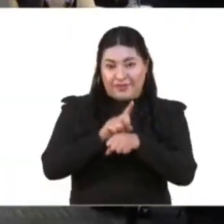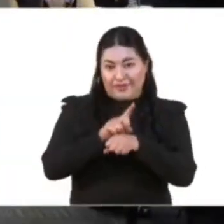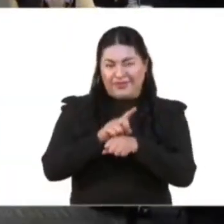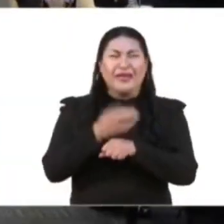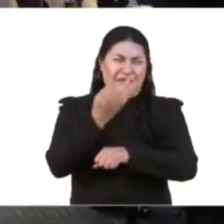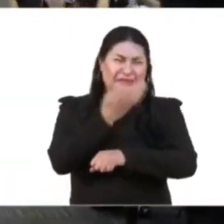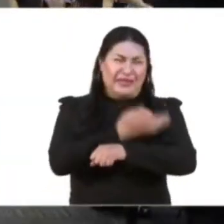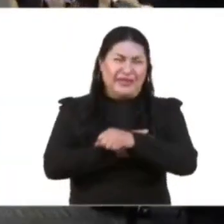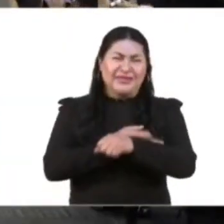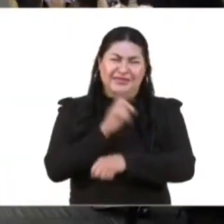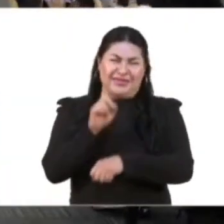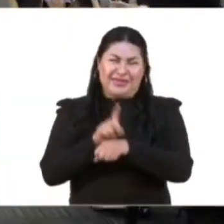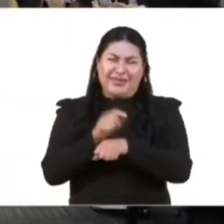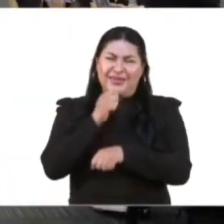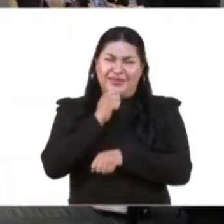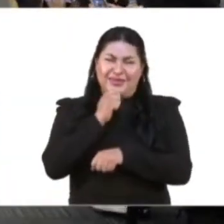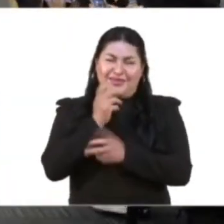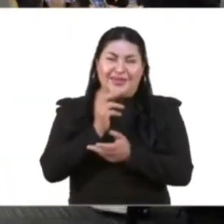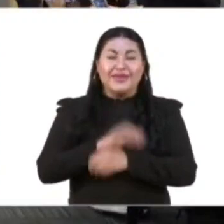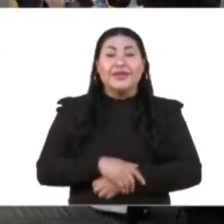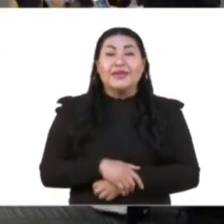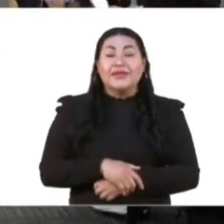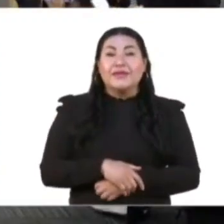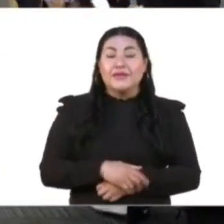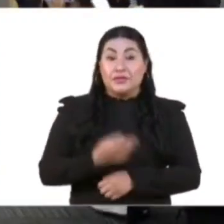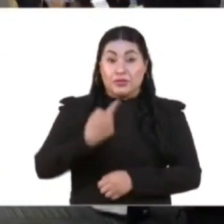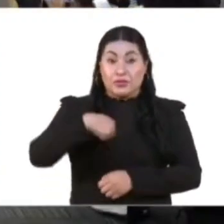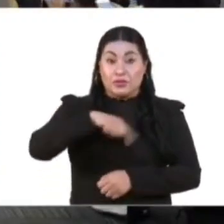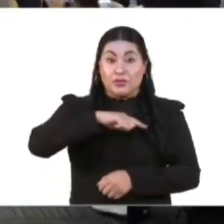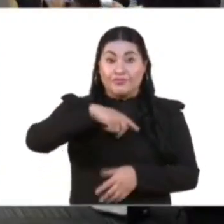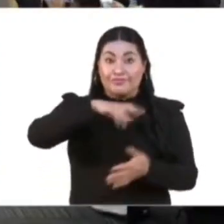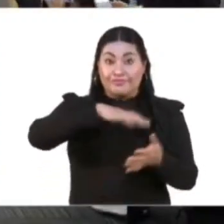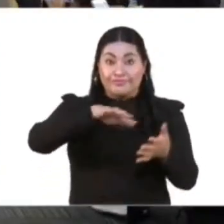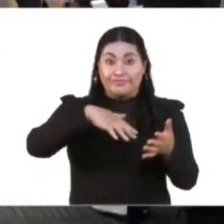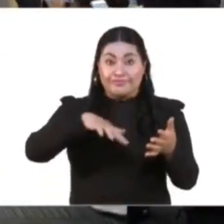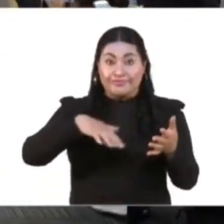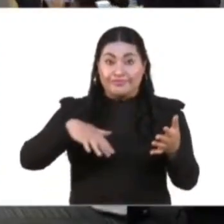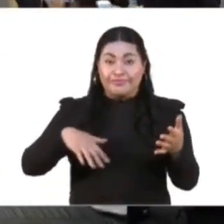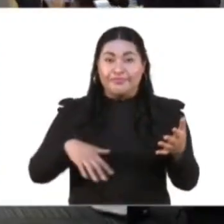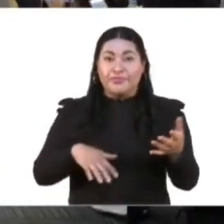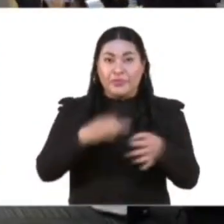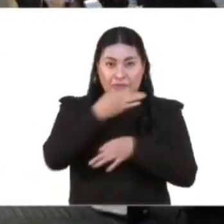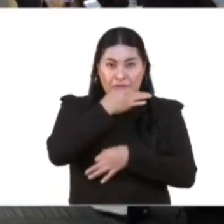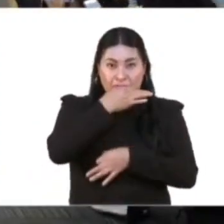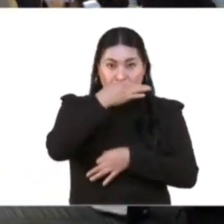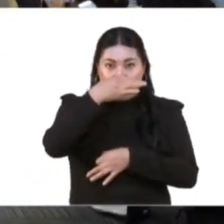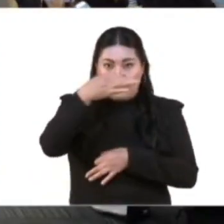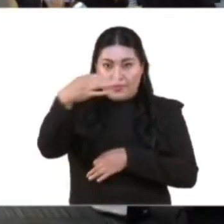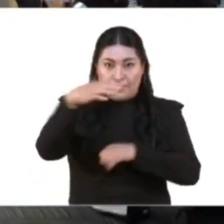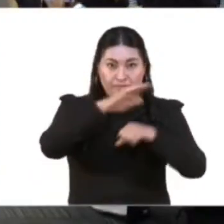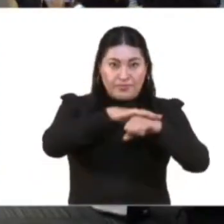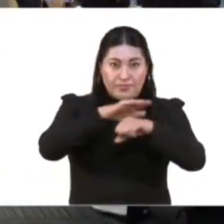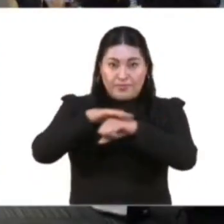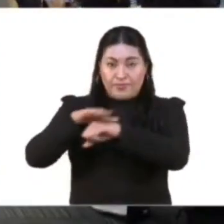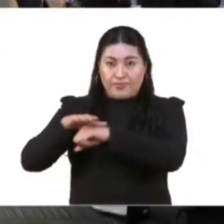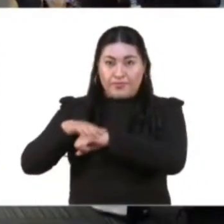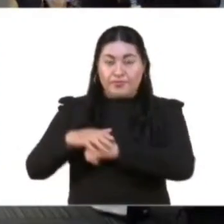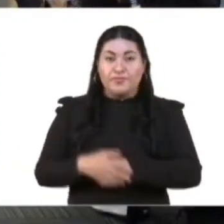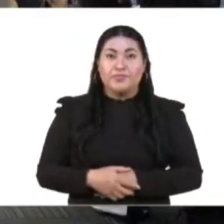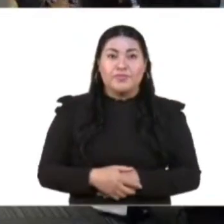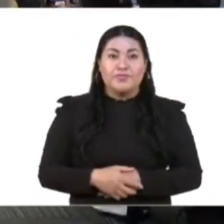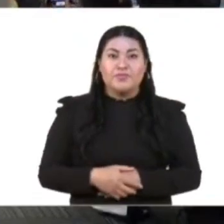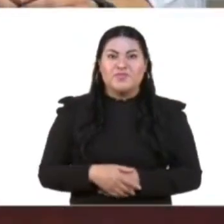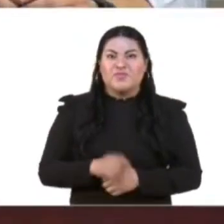días todavía. Días, vamos a leerles un comunicado de